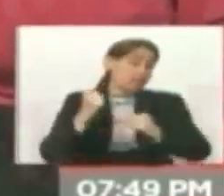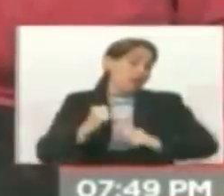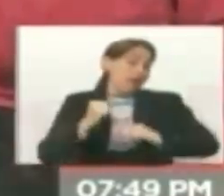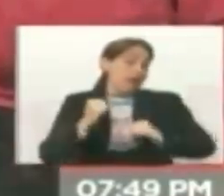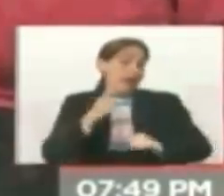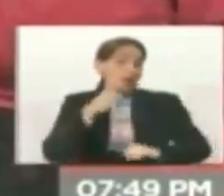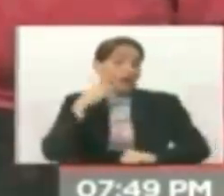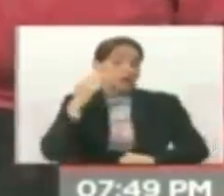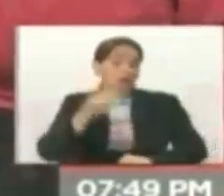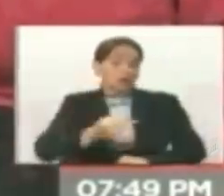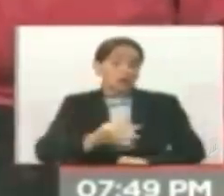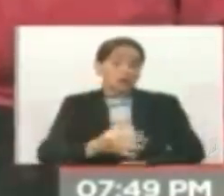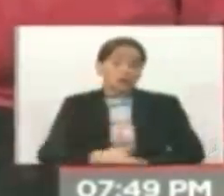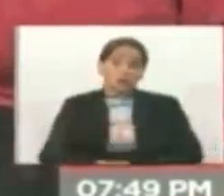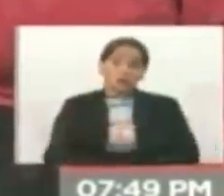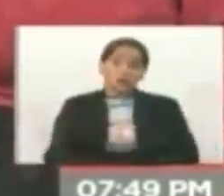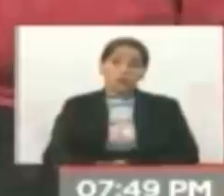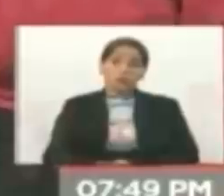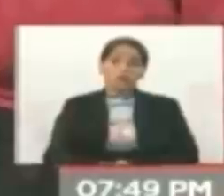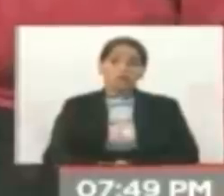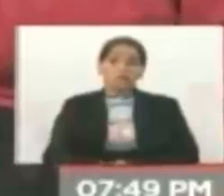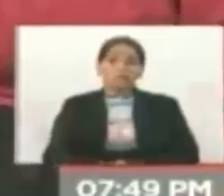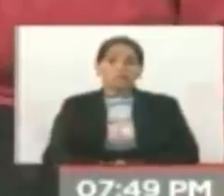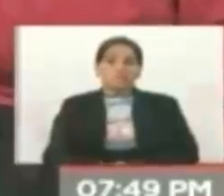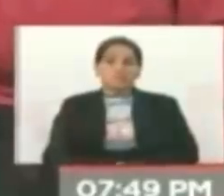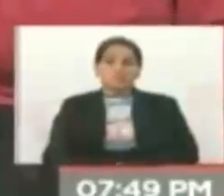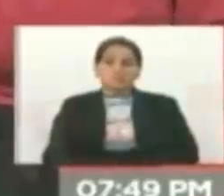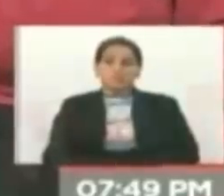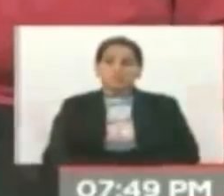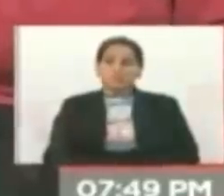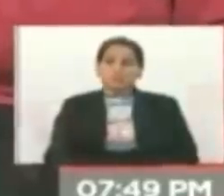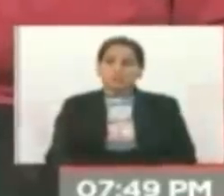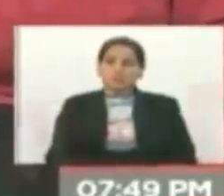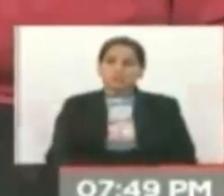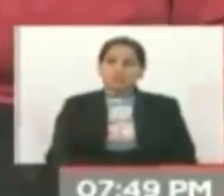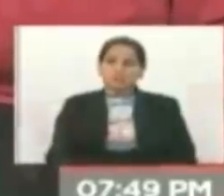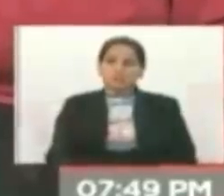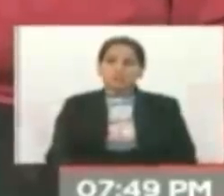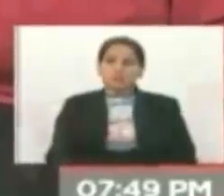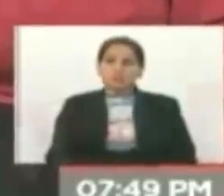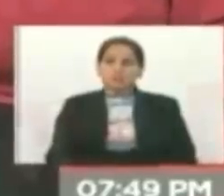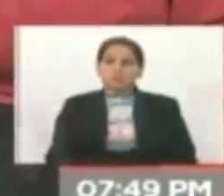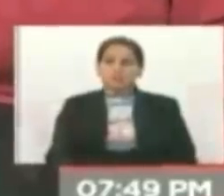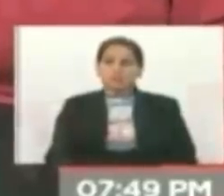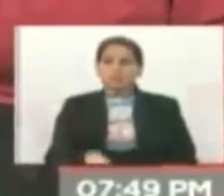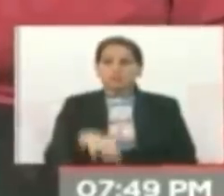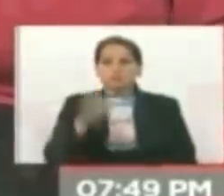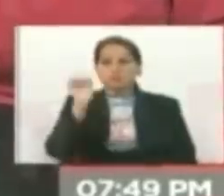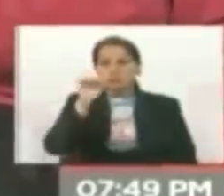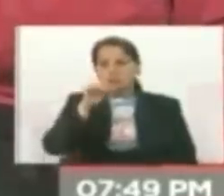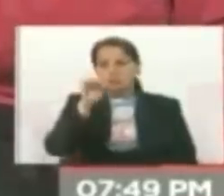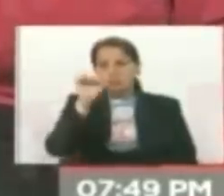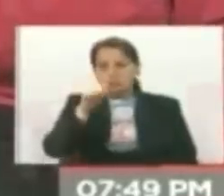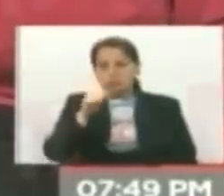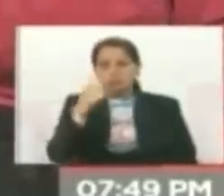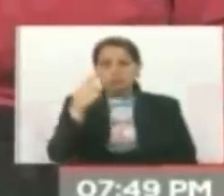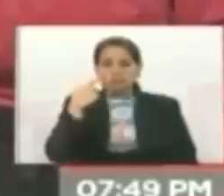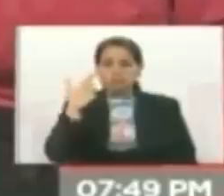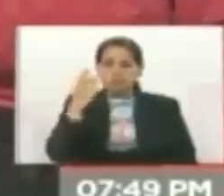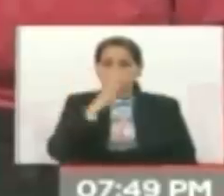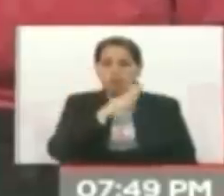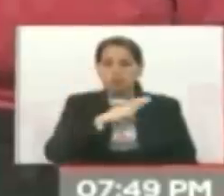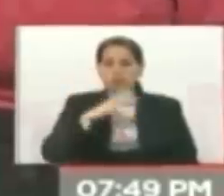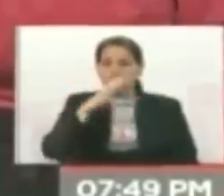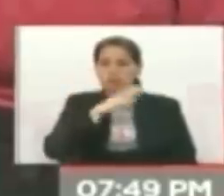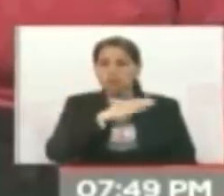operación del 30 de abril de 2019. La fallida conspiración contra Maduro, en la que quedó en evidencia, dicho por el mismo general Manuel